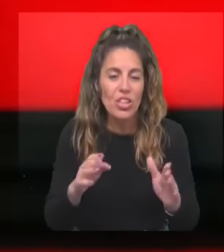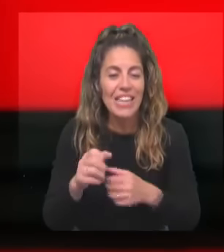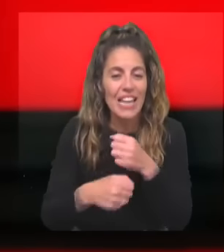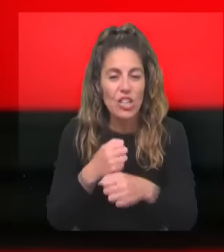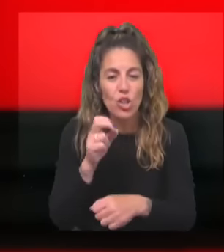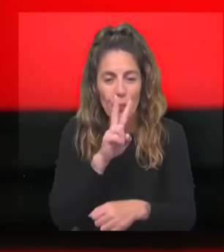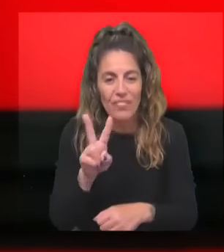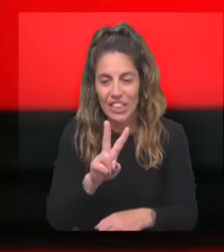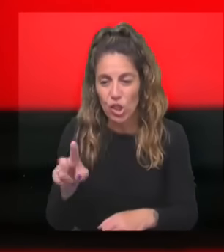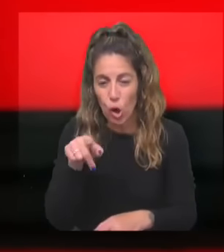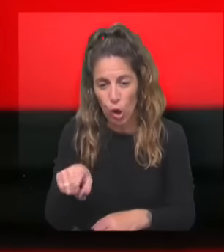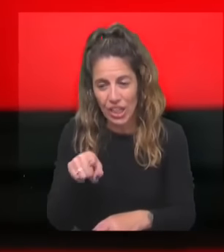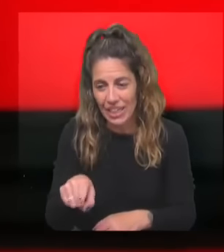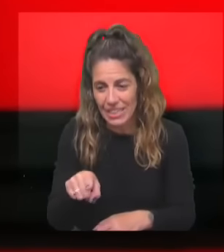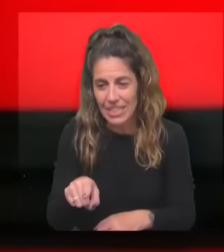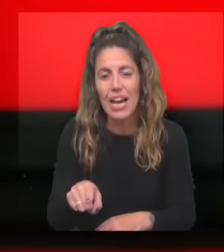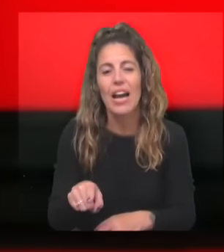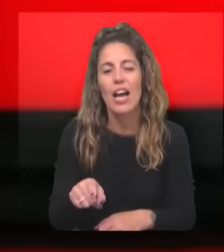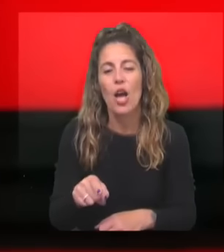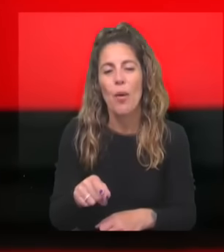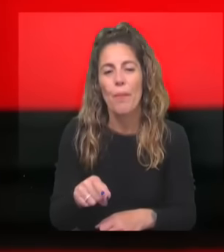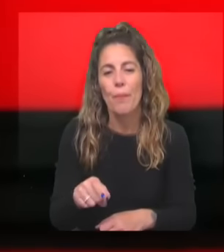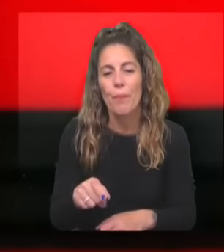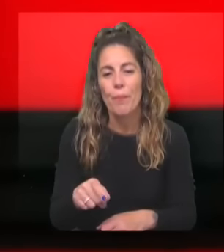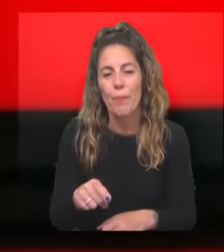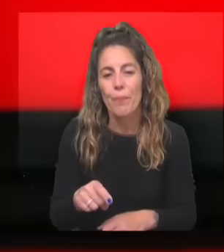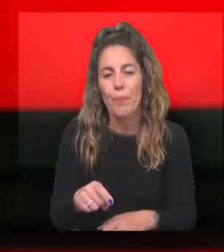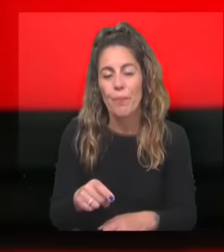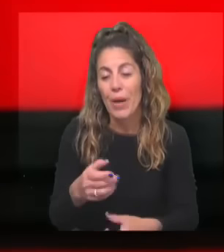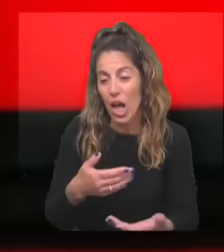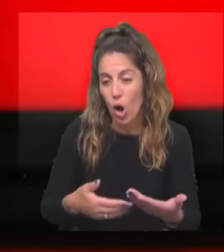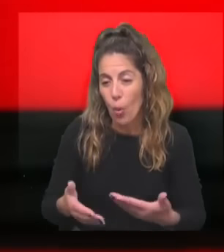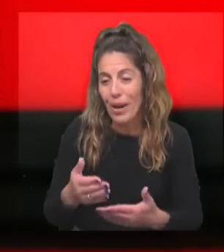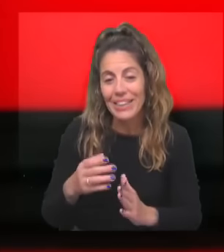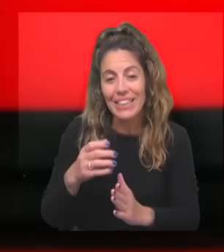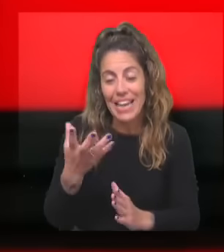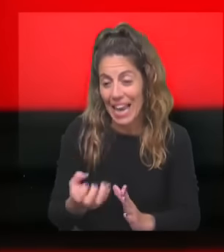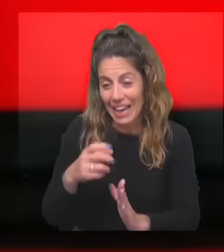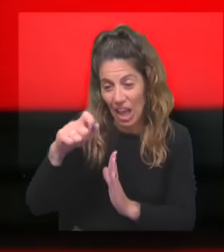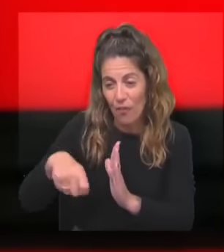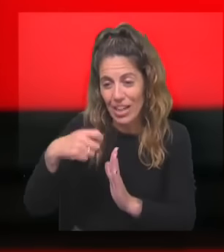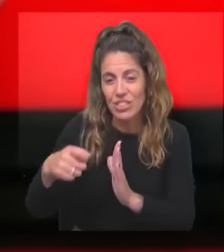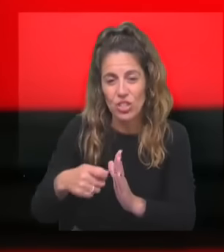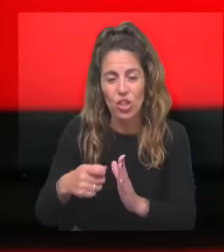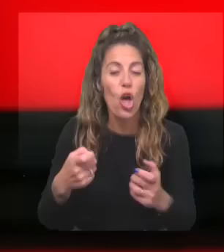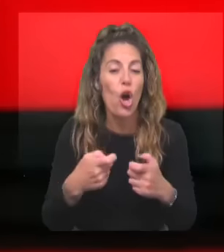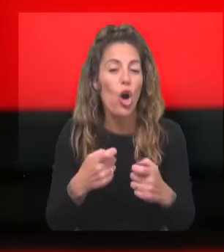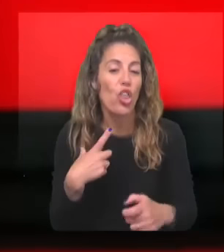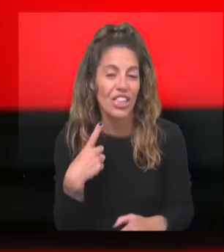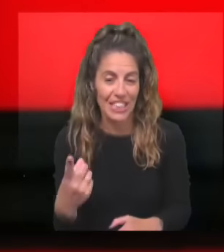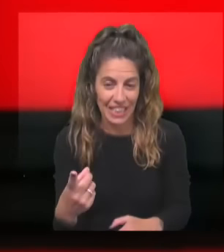intensamente en esto hasta llevar a compartir este rodaje, ¿no? Hemos codirigido esta película y